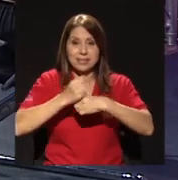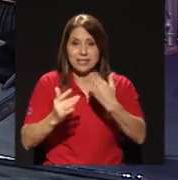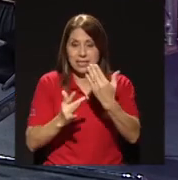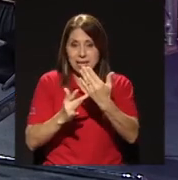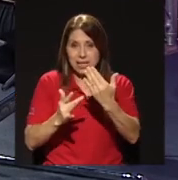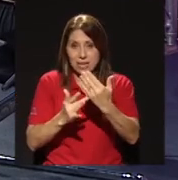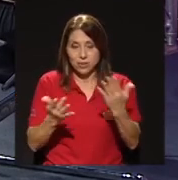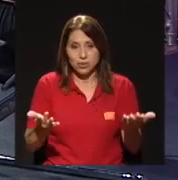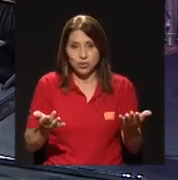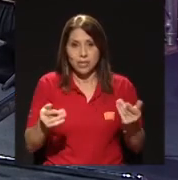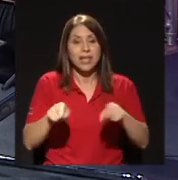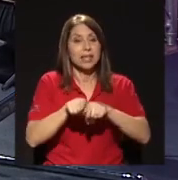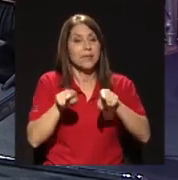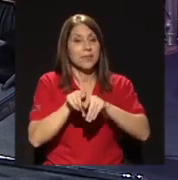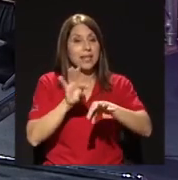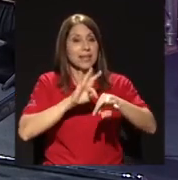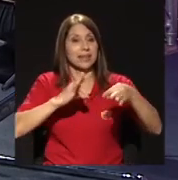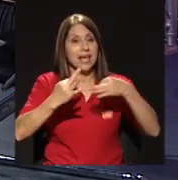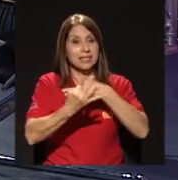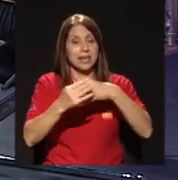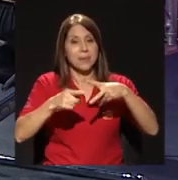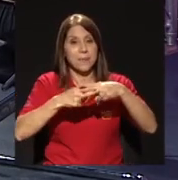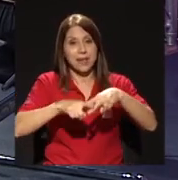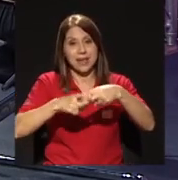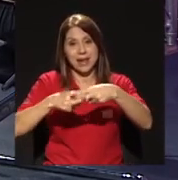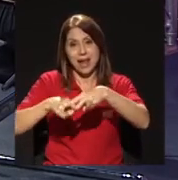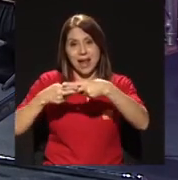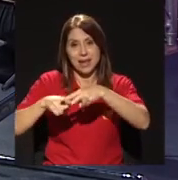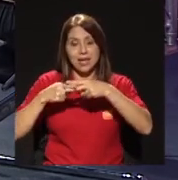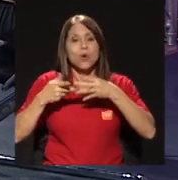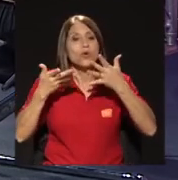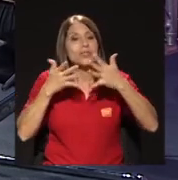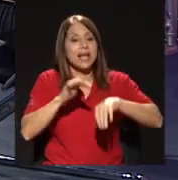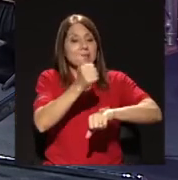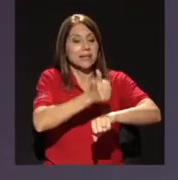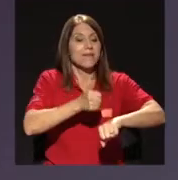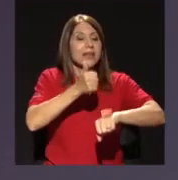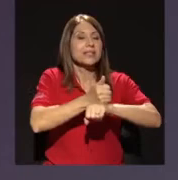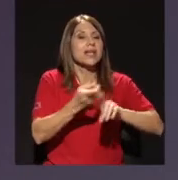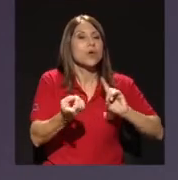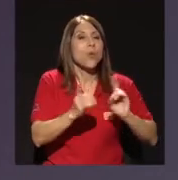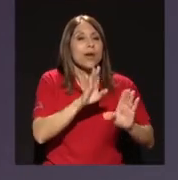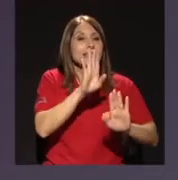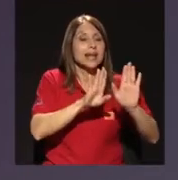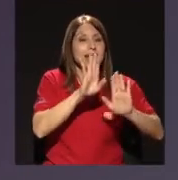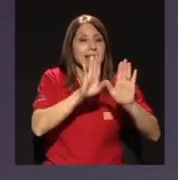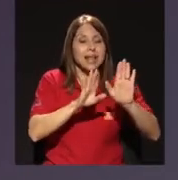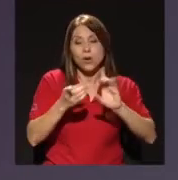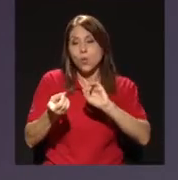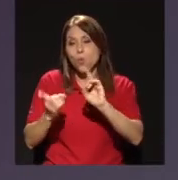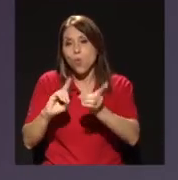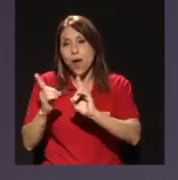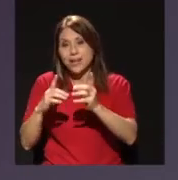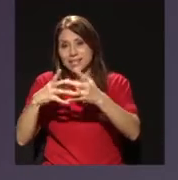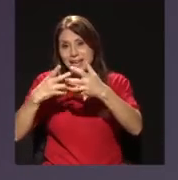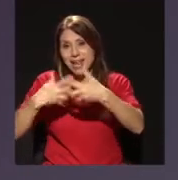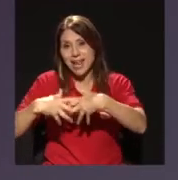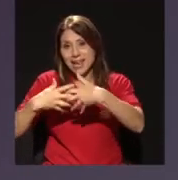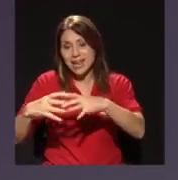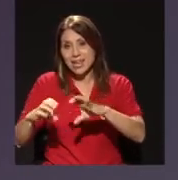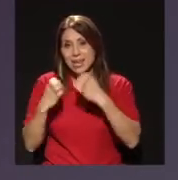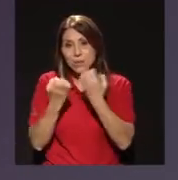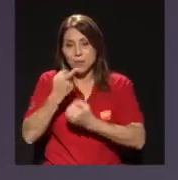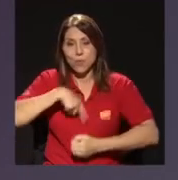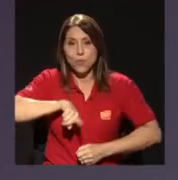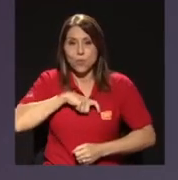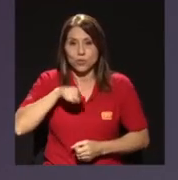parte del taller mecánico ya establecen cuál es el cartel y cuál es el equipo que realmente necesitamos para dar buenos